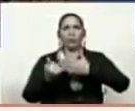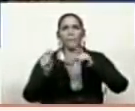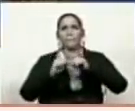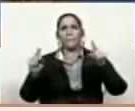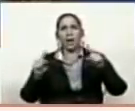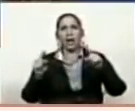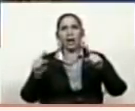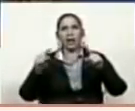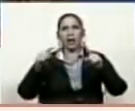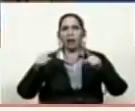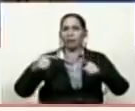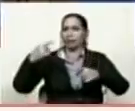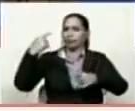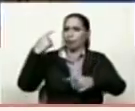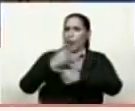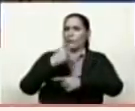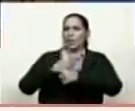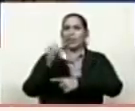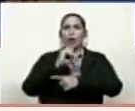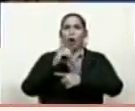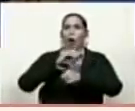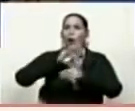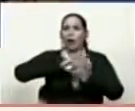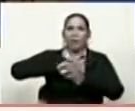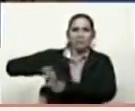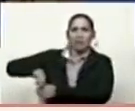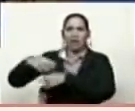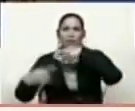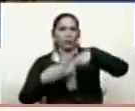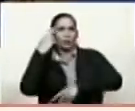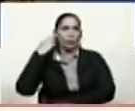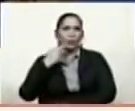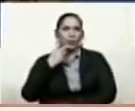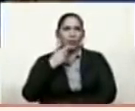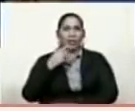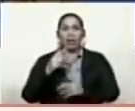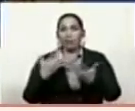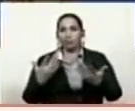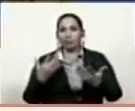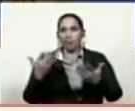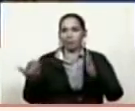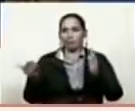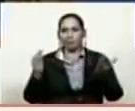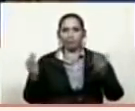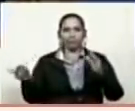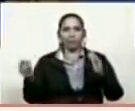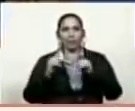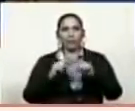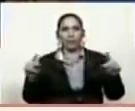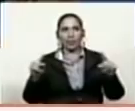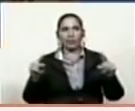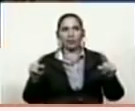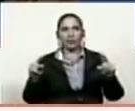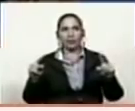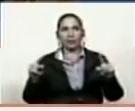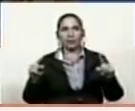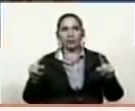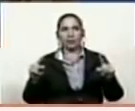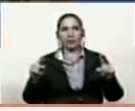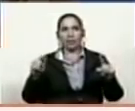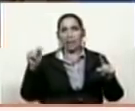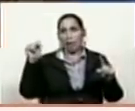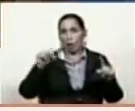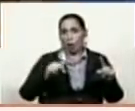desplazar o competir con la Revolución Bolivariana en buena línea. Y por eso, una diferencia entre ambos episodios es que hoy está